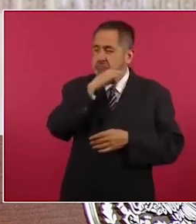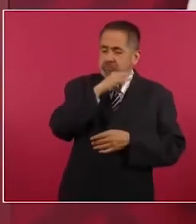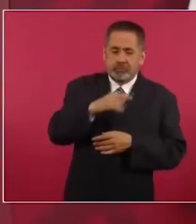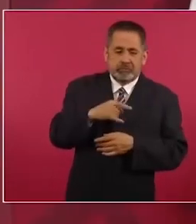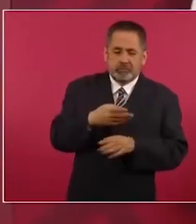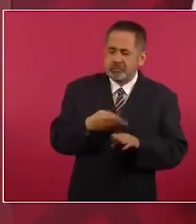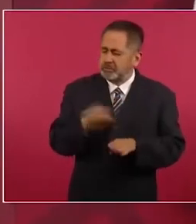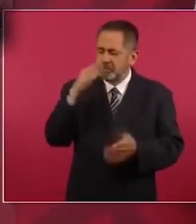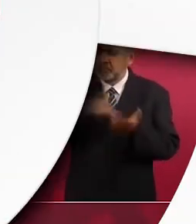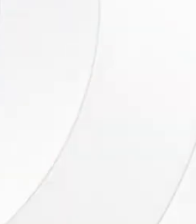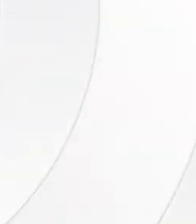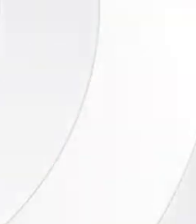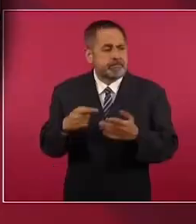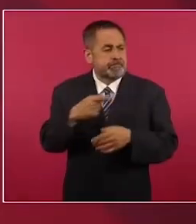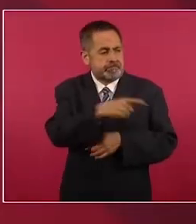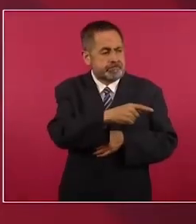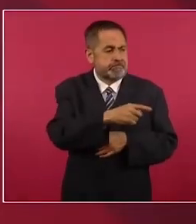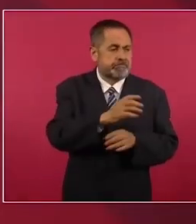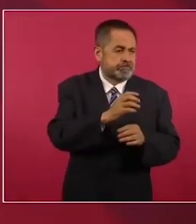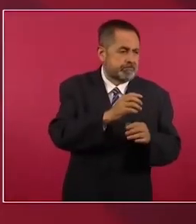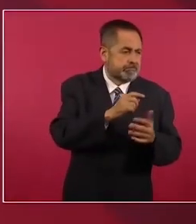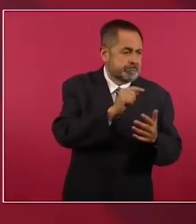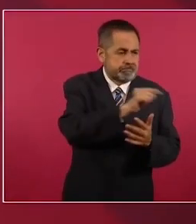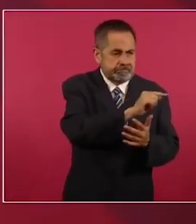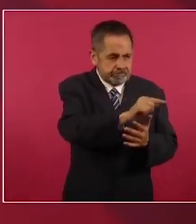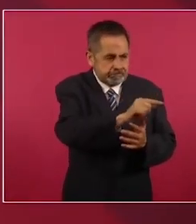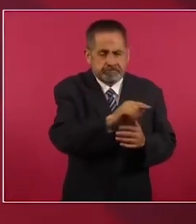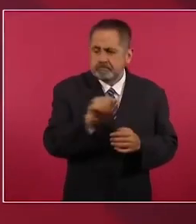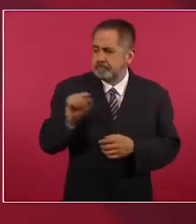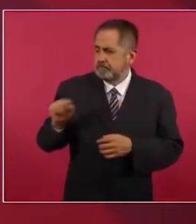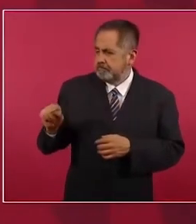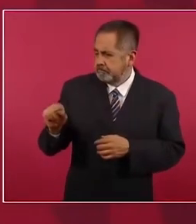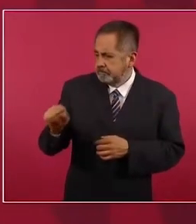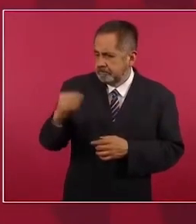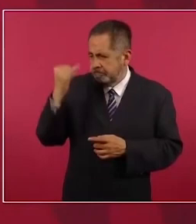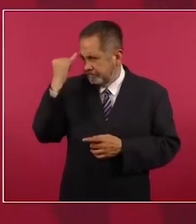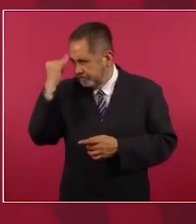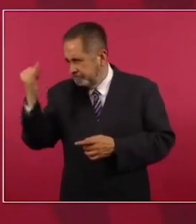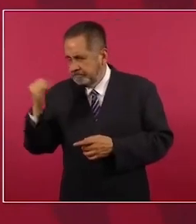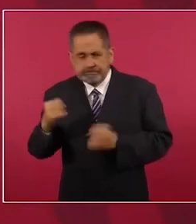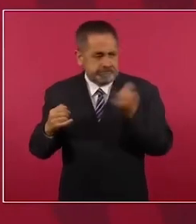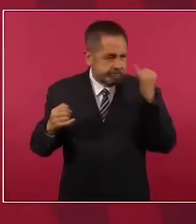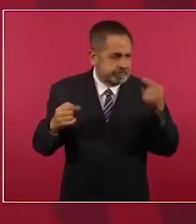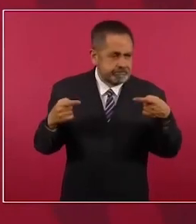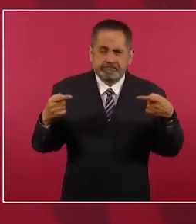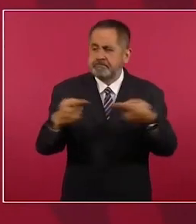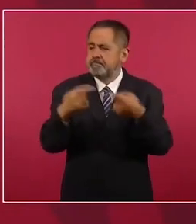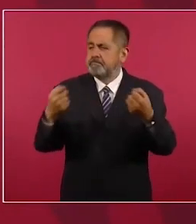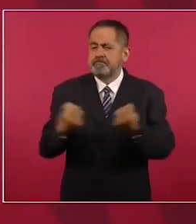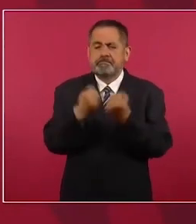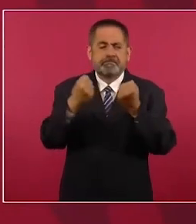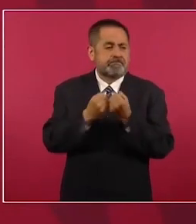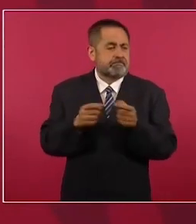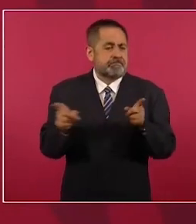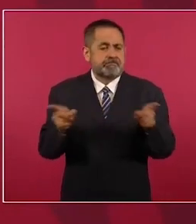muy hipócrita, ¿no? Son de ideas a la confrontación política.